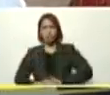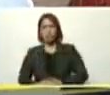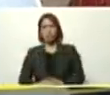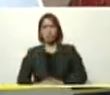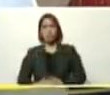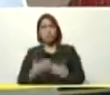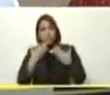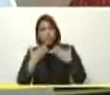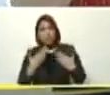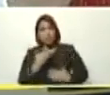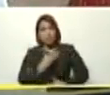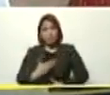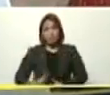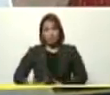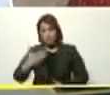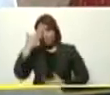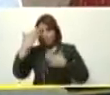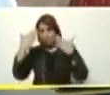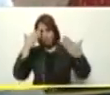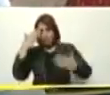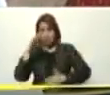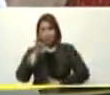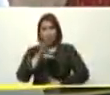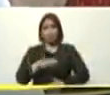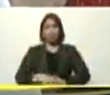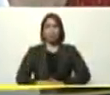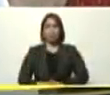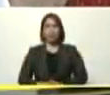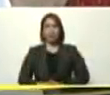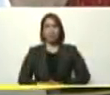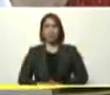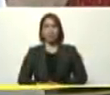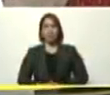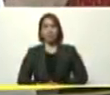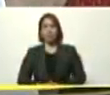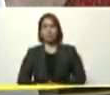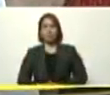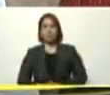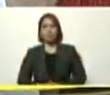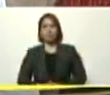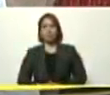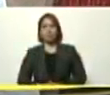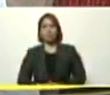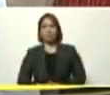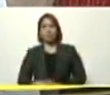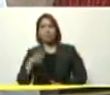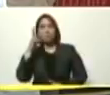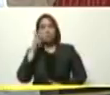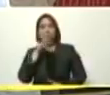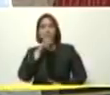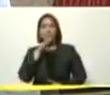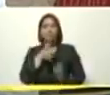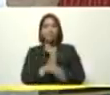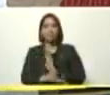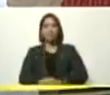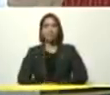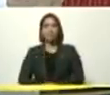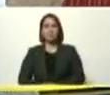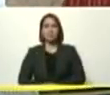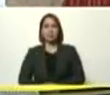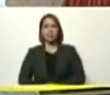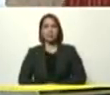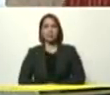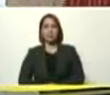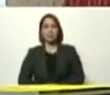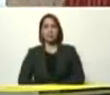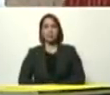presidente. Un saludo al país, a todos y a todas. Bueno, me puse aquí rápidamente cuando lo escuché hablar acerca de cómo habíamos encontrado